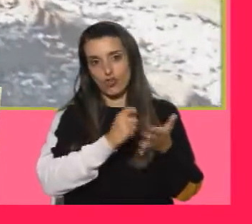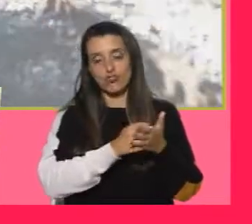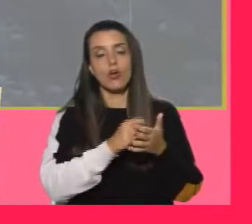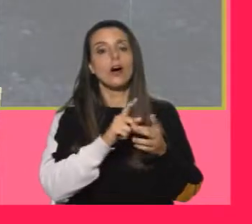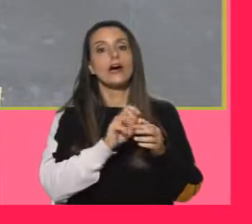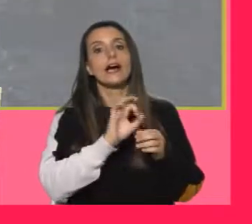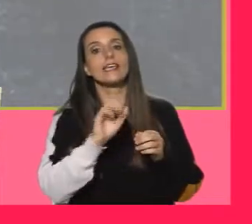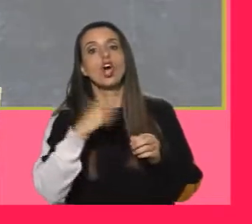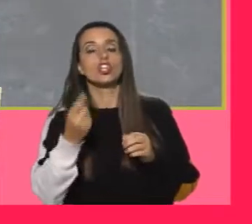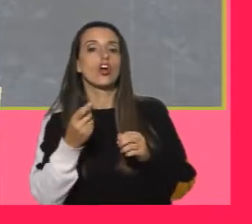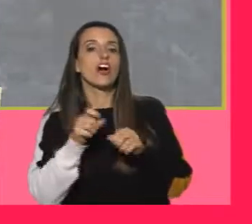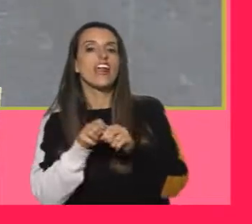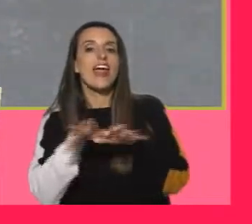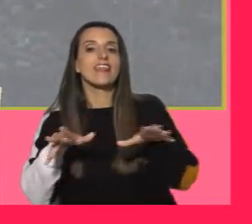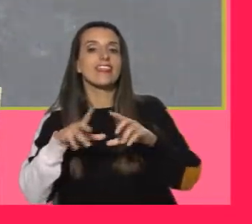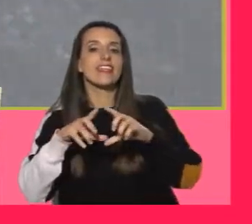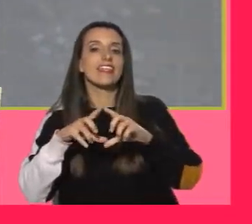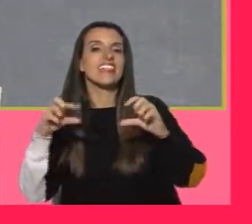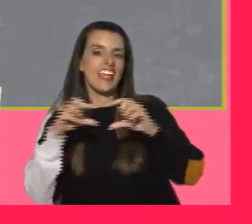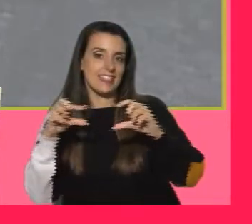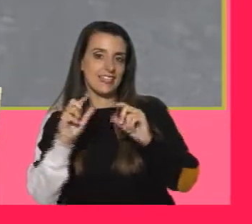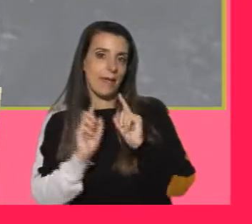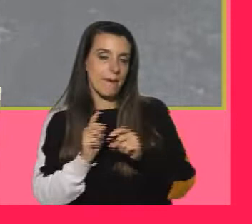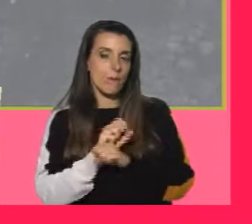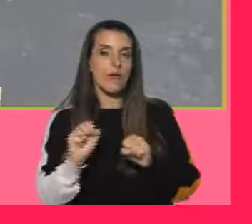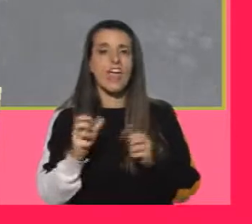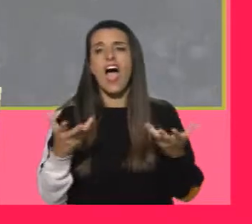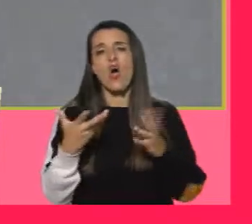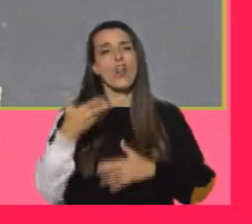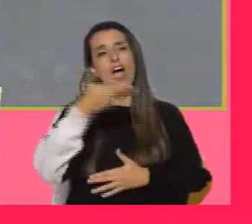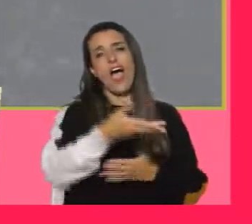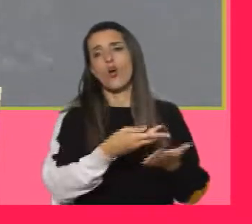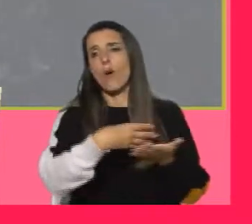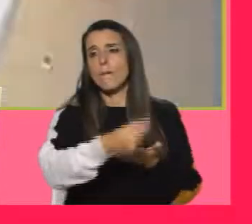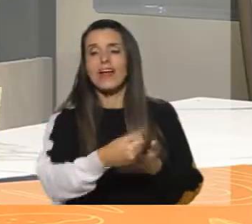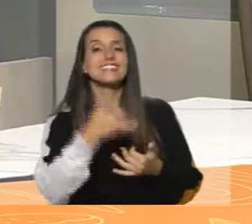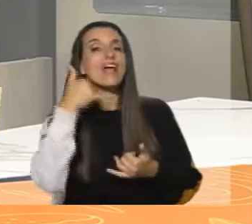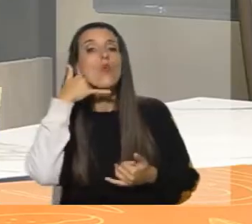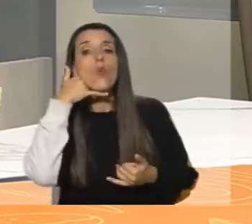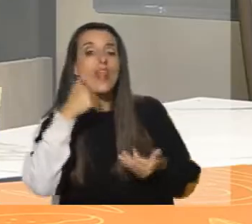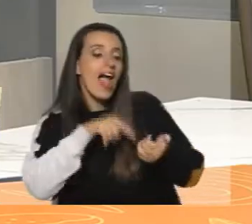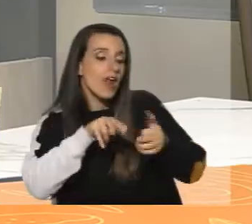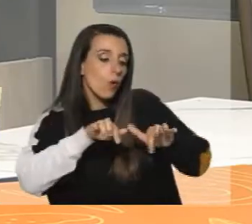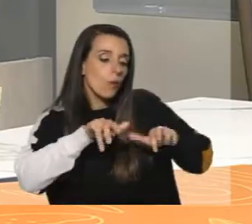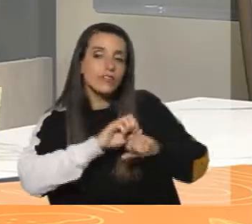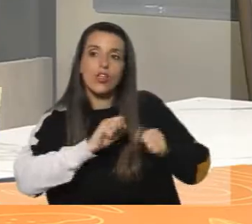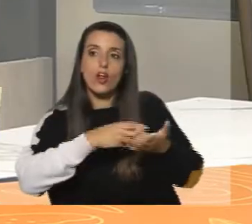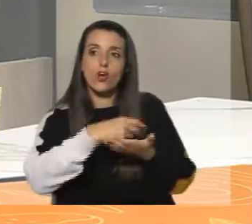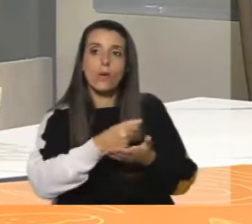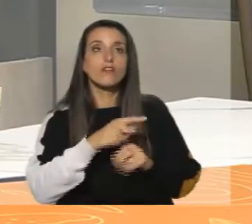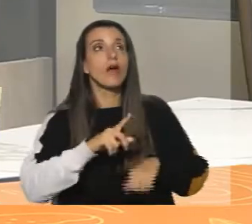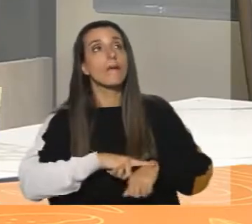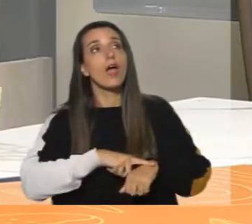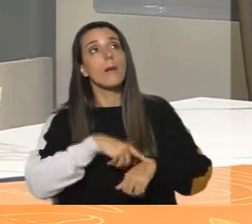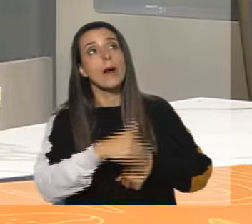siempre decimos lo mismo pero pasan ahora no dejen para desde el mismo celular desde la computadora sino uno se deja estar